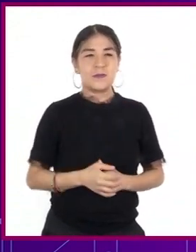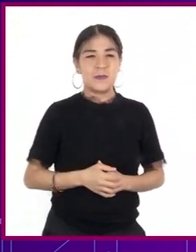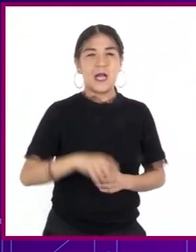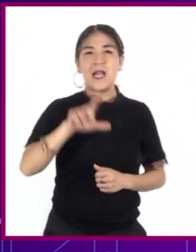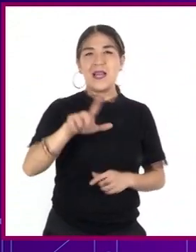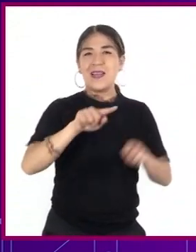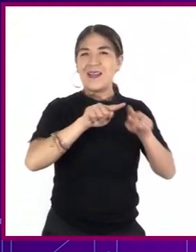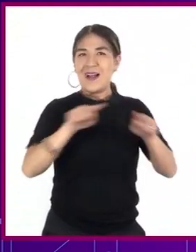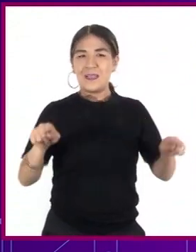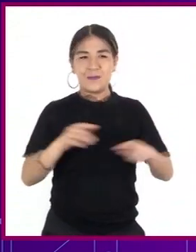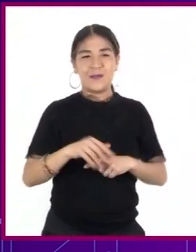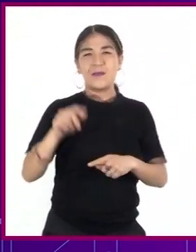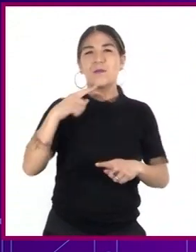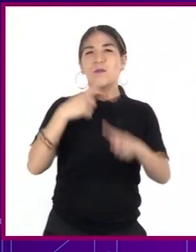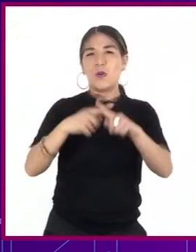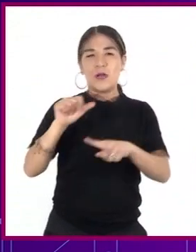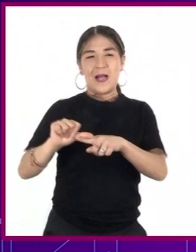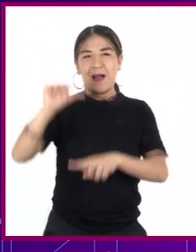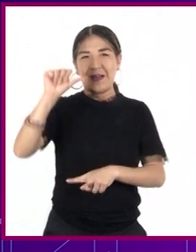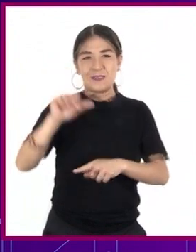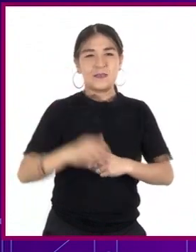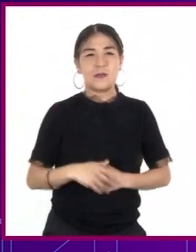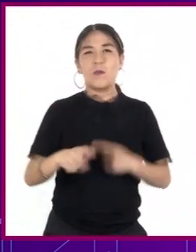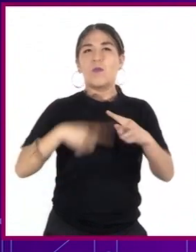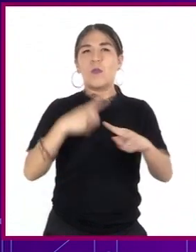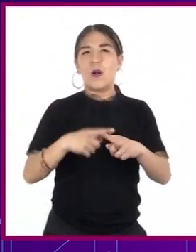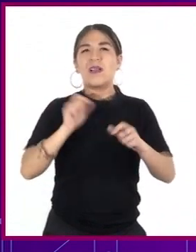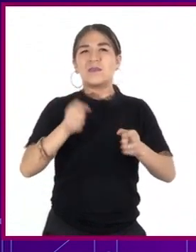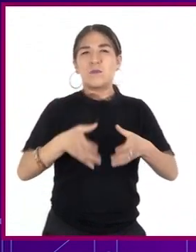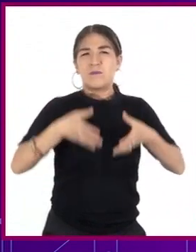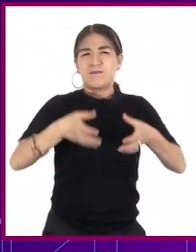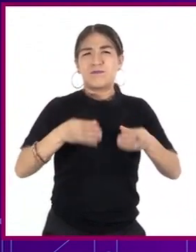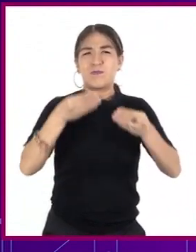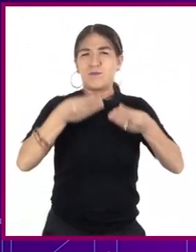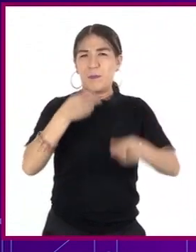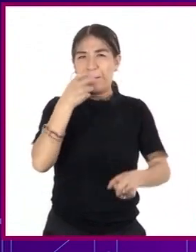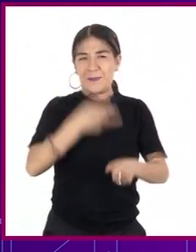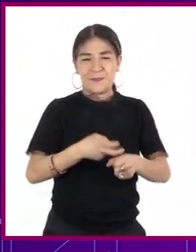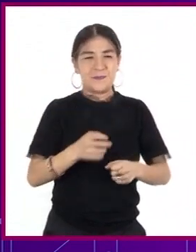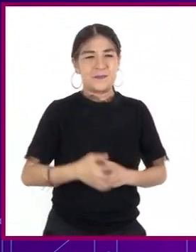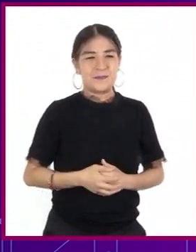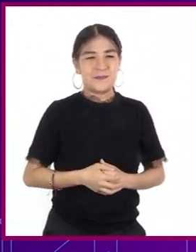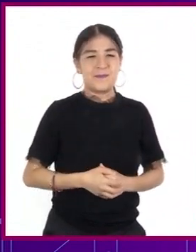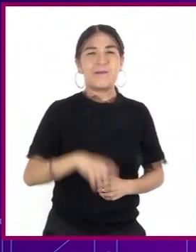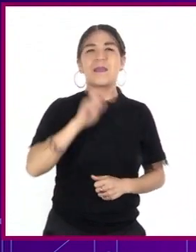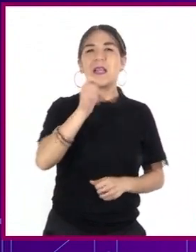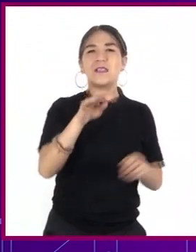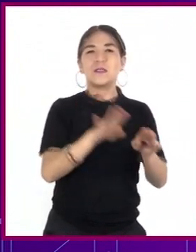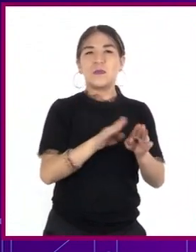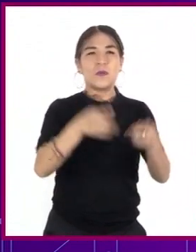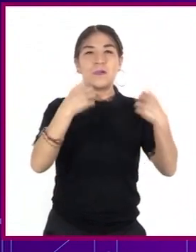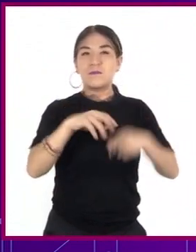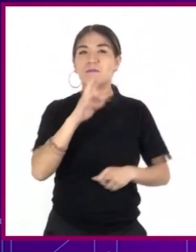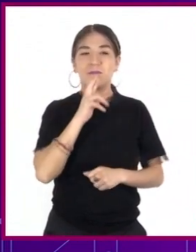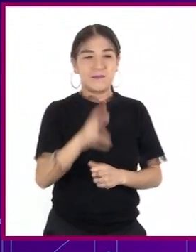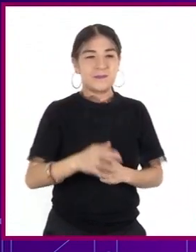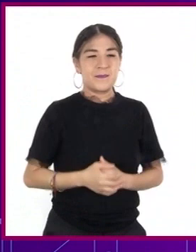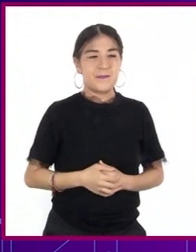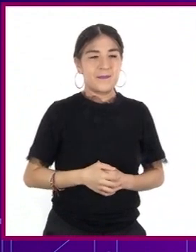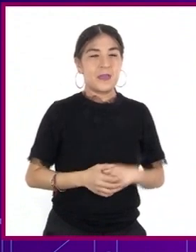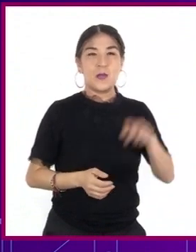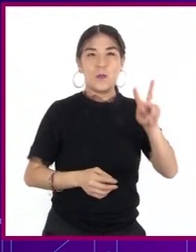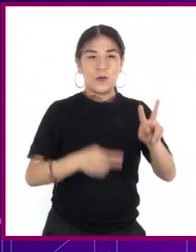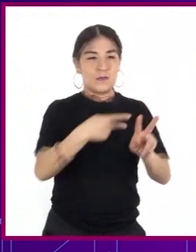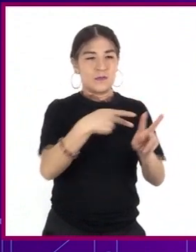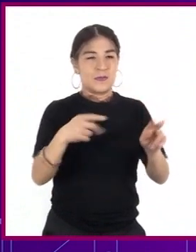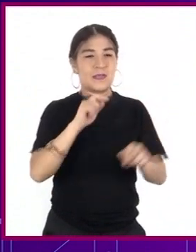por el ancho por el grueso. Al sustituir las medidas en la fórmula anterior, se tiene que el volumen es